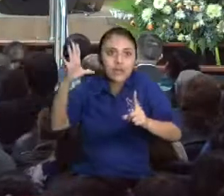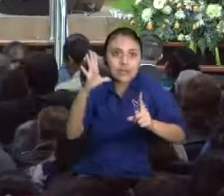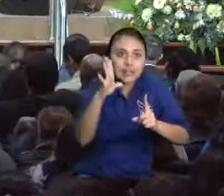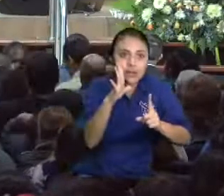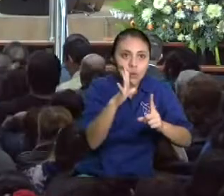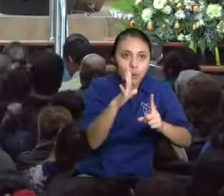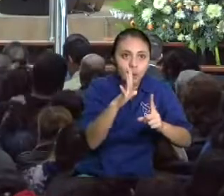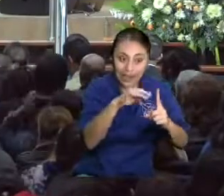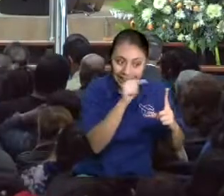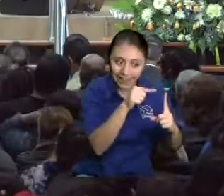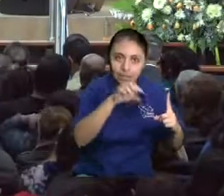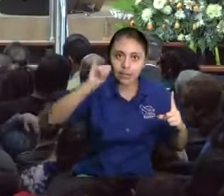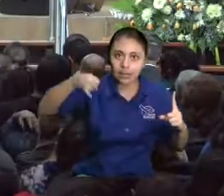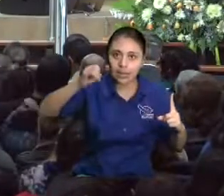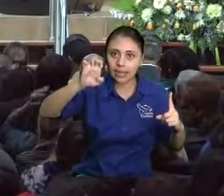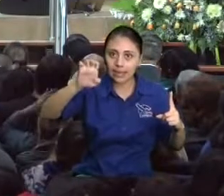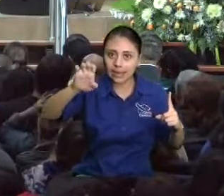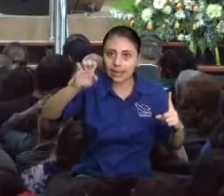bien.